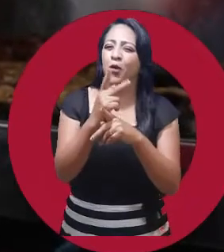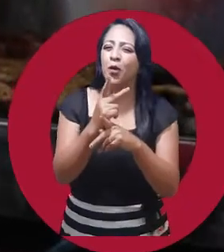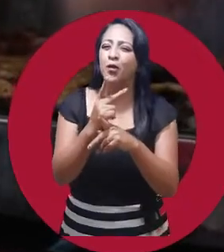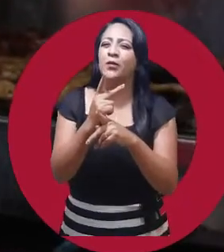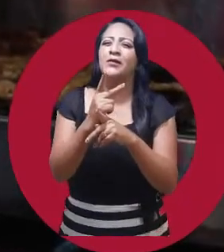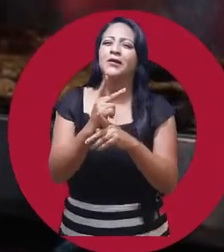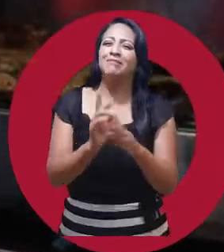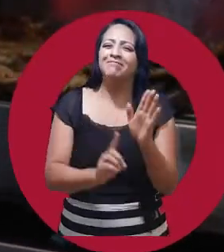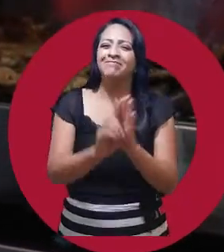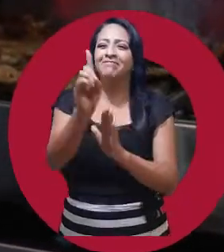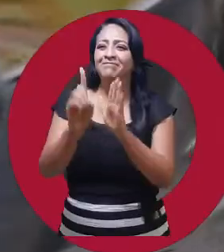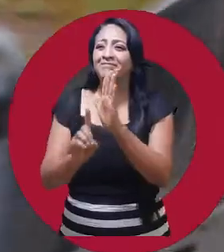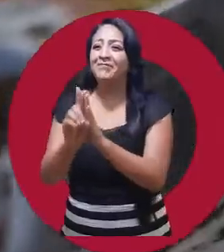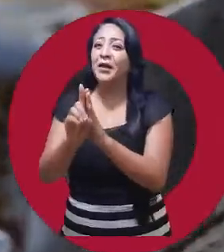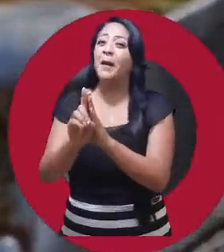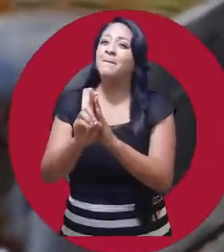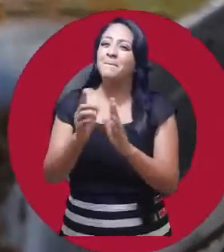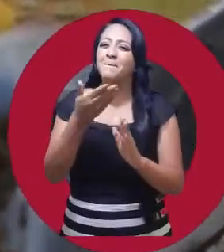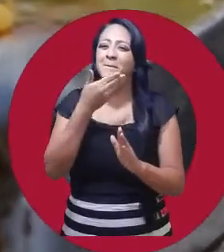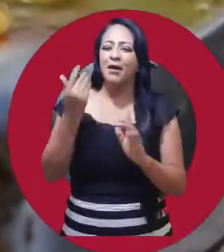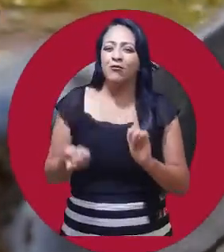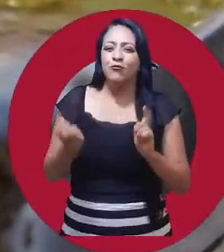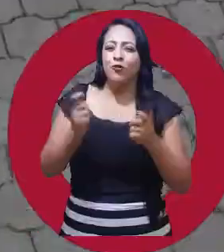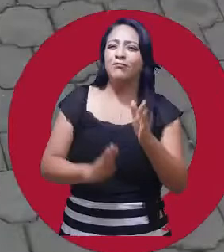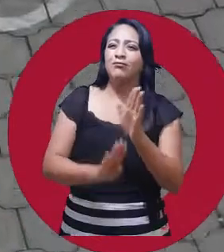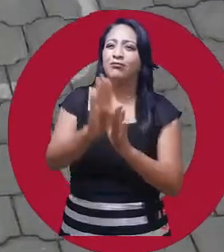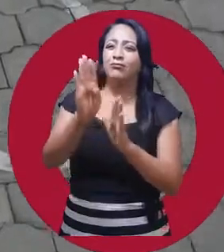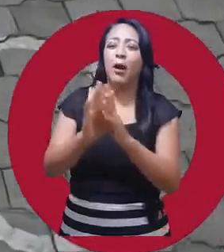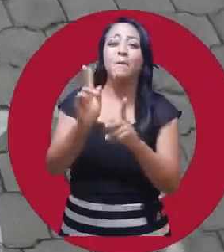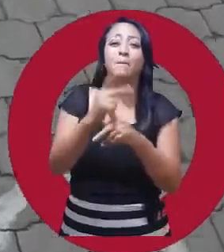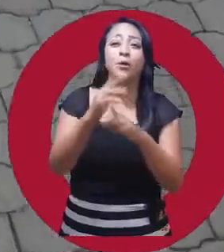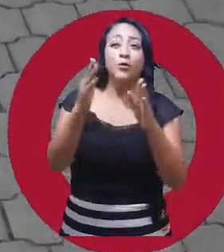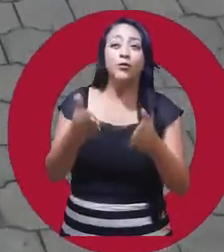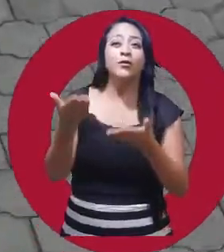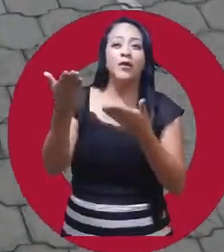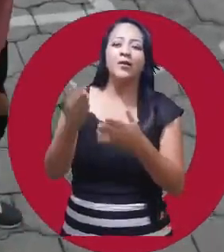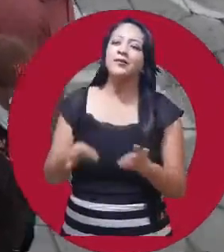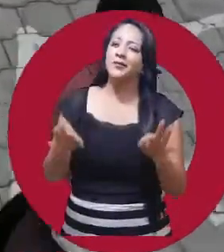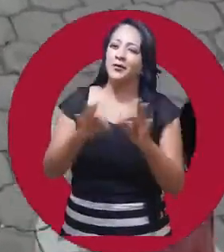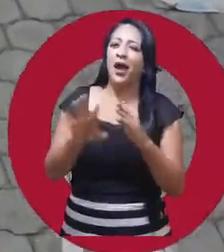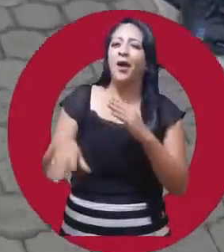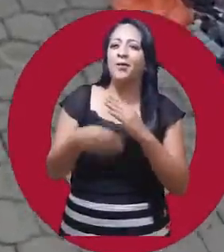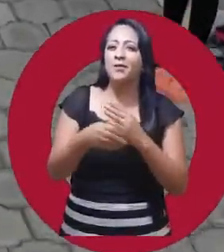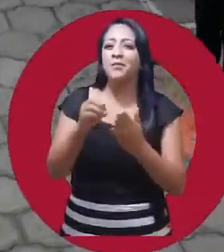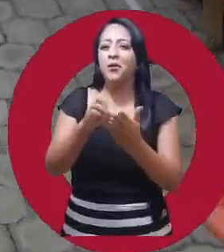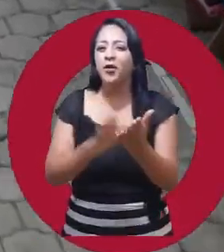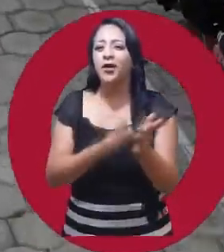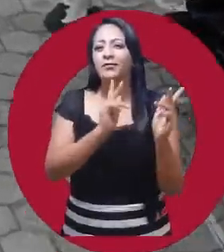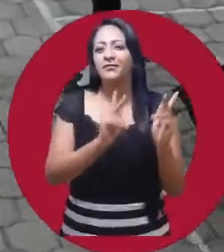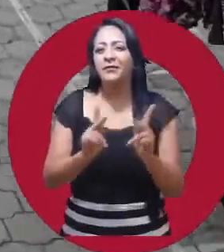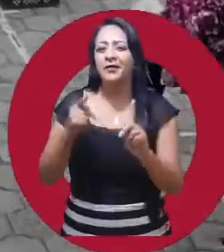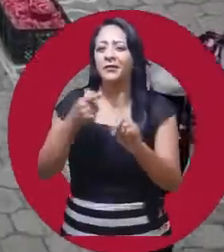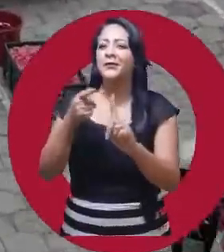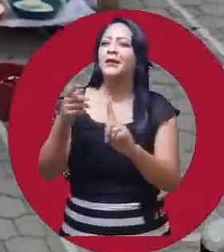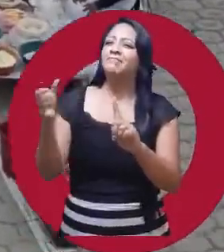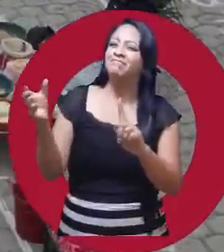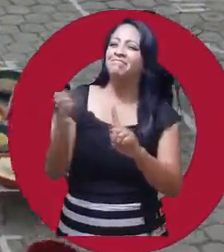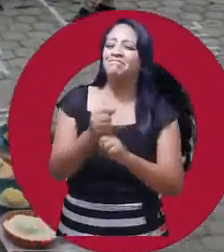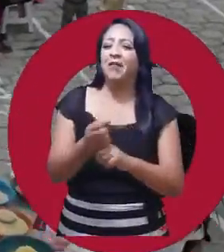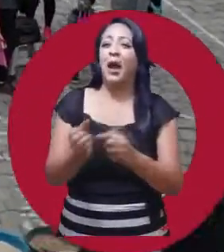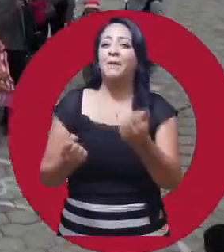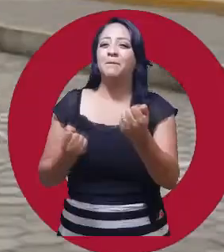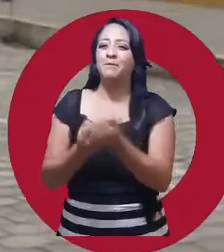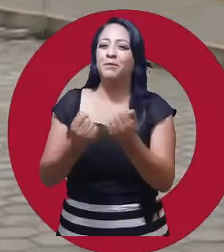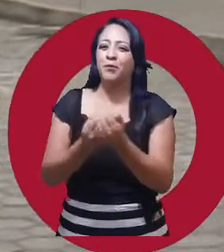competitividad para el desarrollo del sector y mejorar la calidad de vida de los productores agropecuarios mediante la implementación de planes, programas y proyectos de